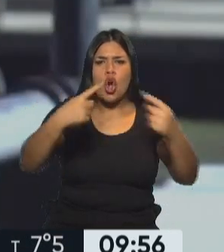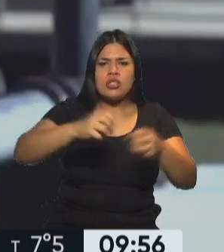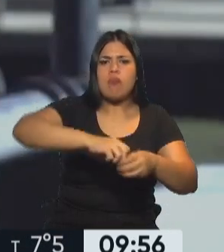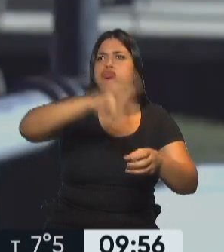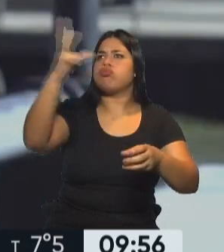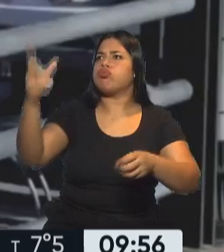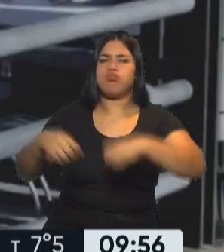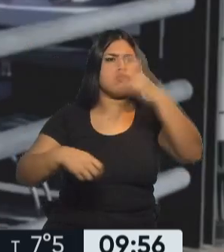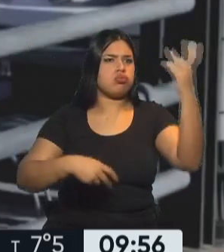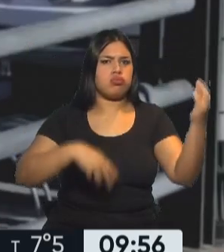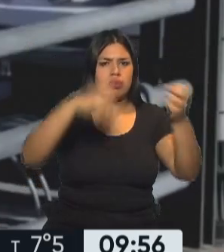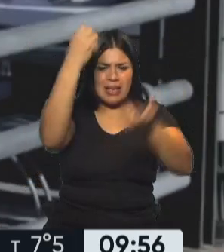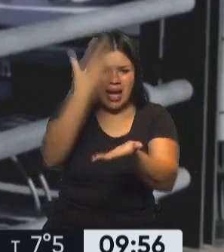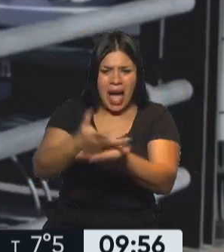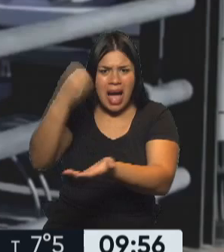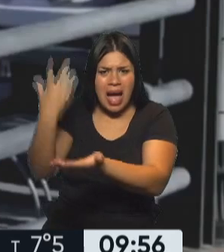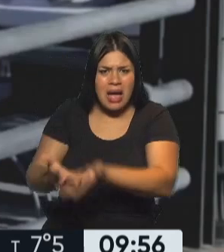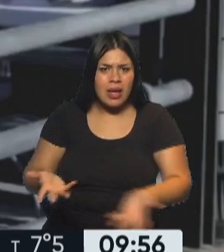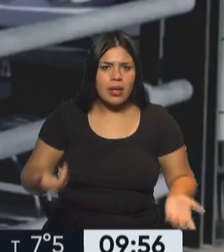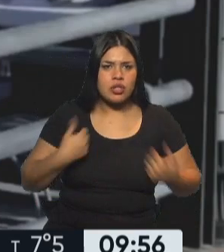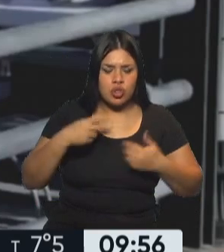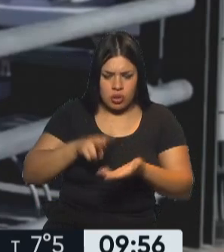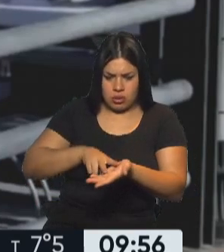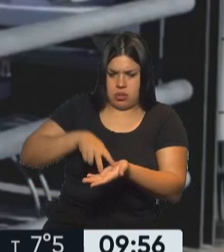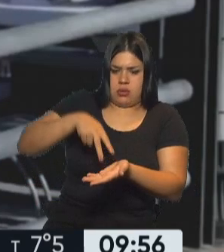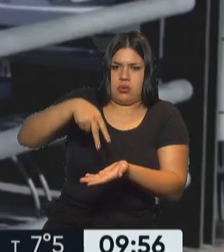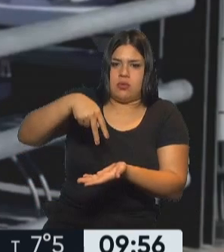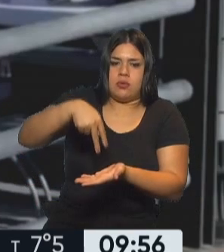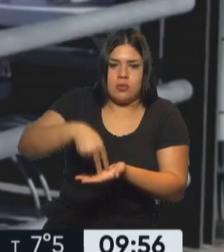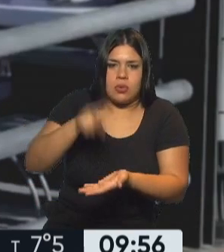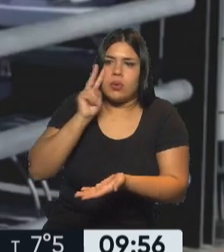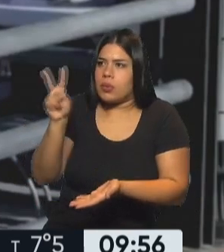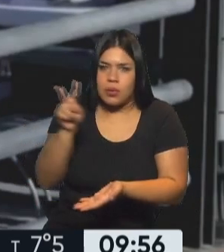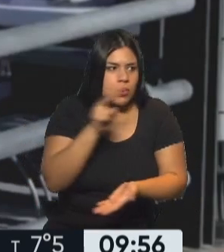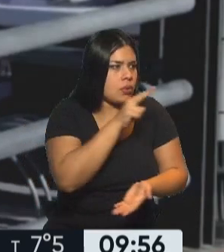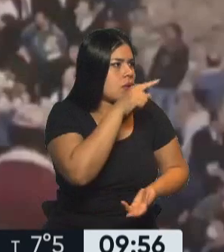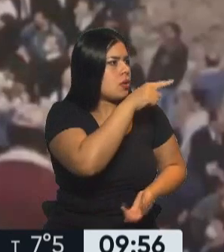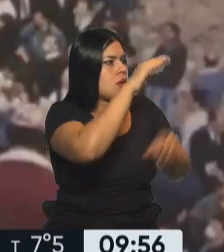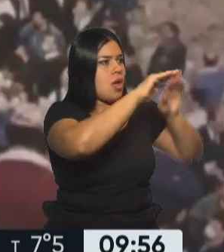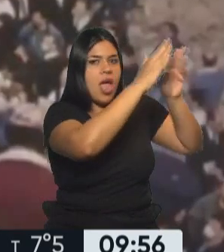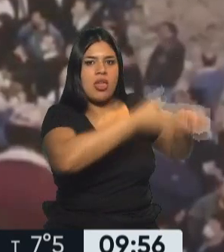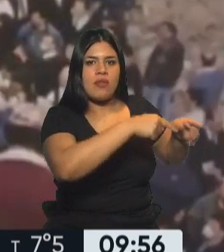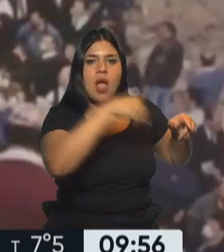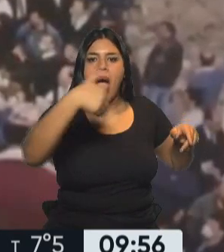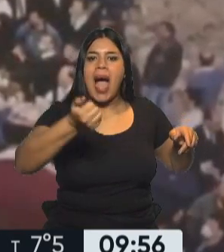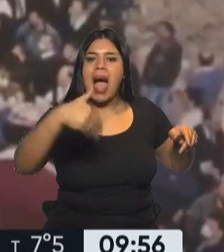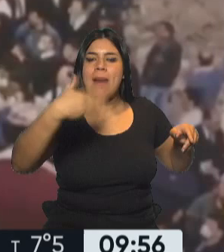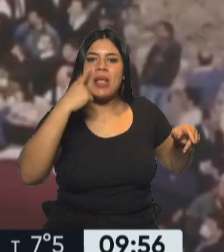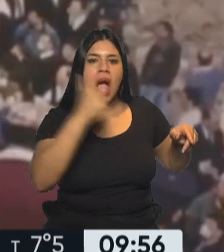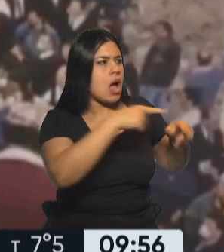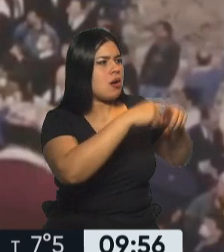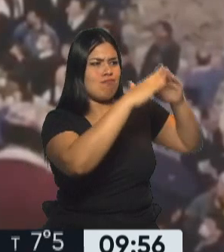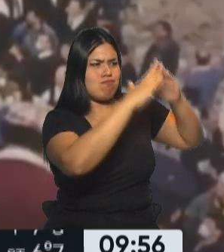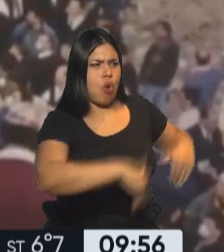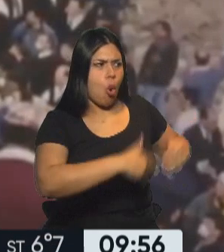que caían. Cuando me quise levantar y mirar y giré la cabeza hacia AMIA, era un campo arado, por así